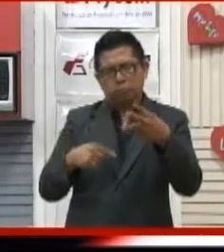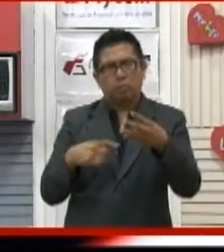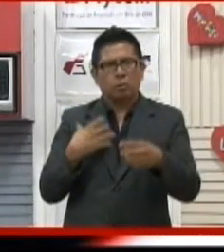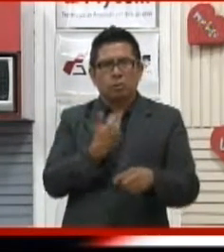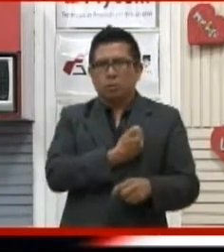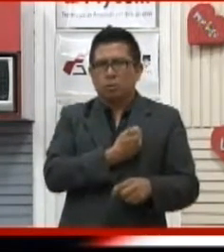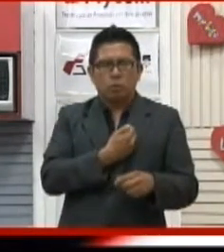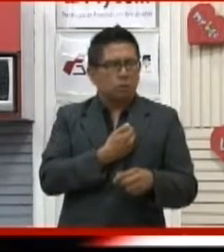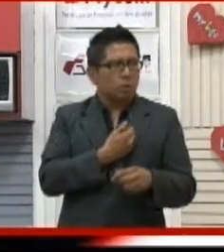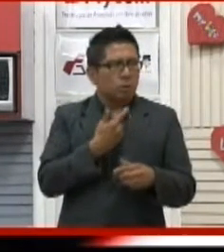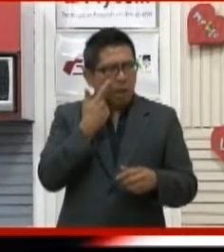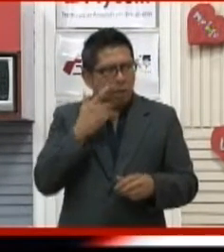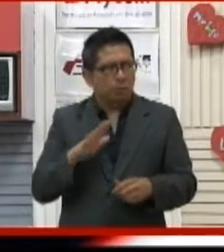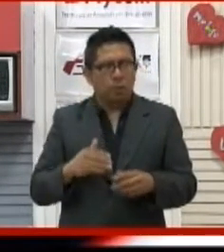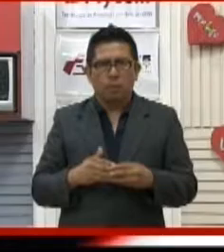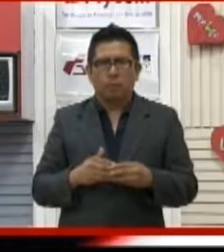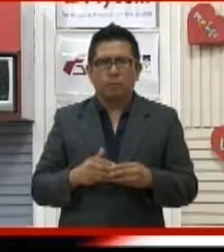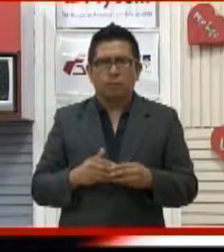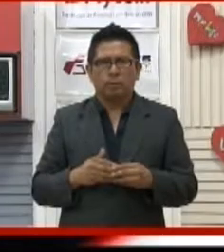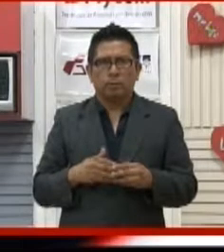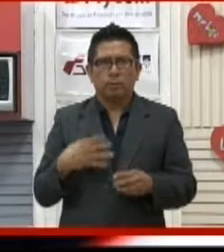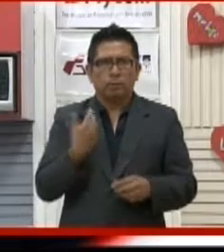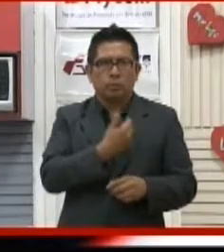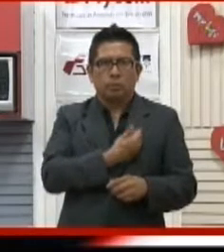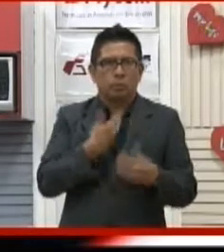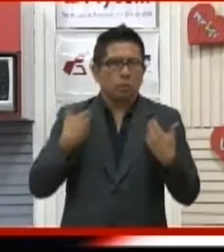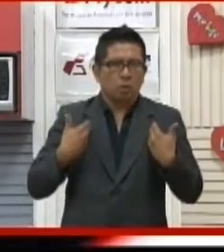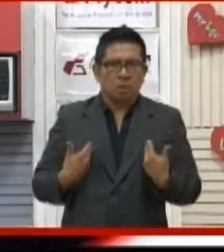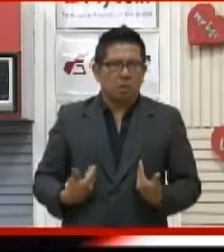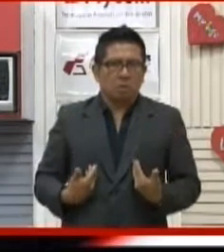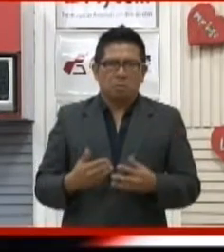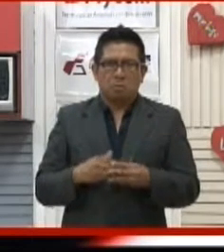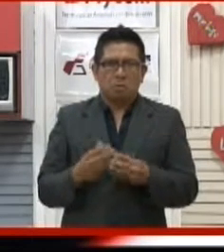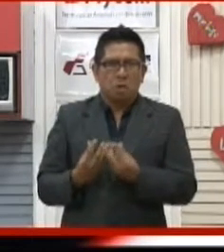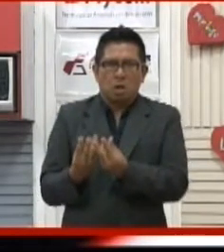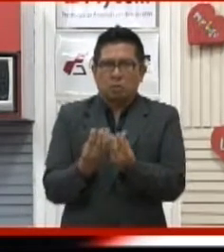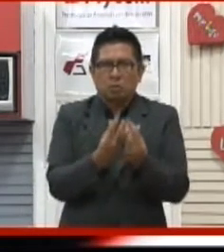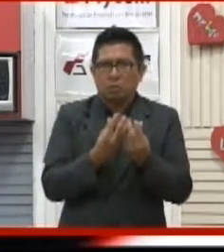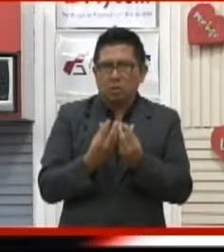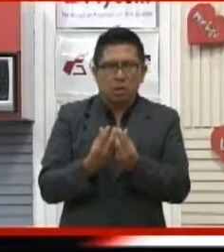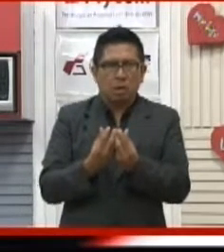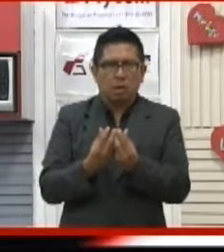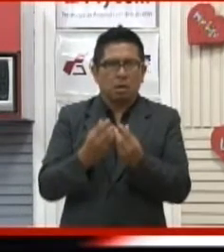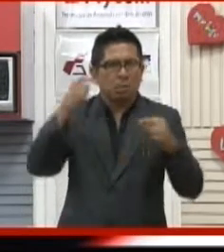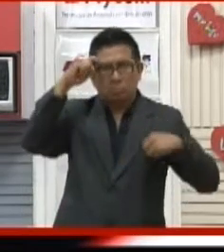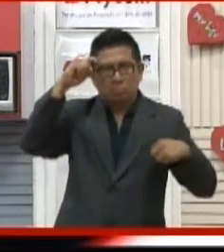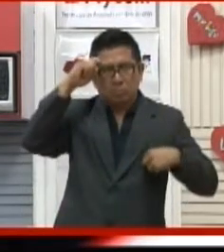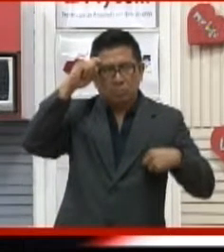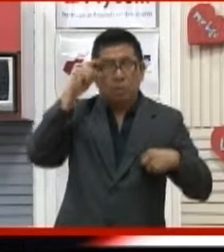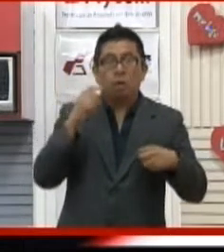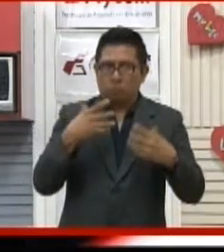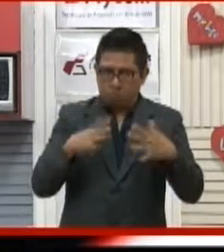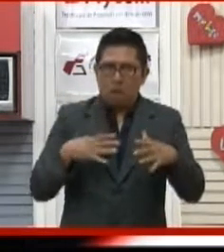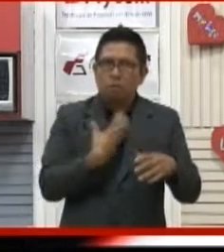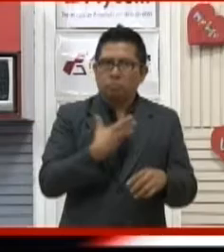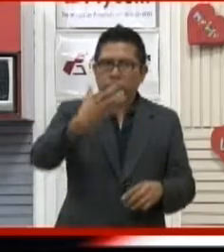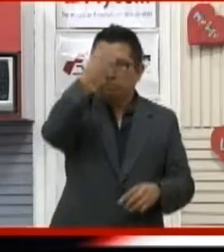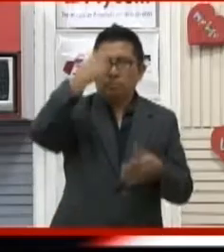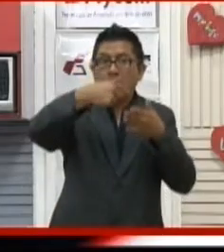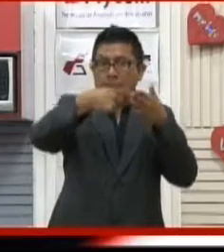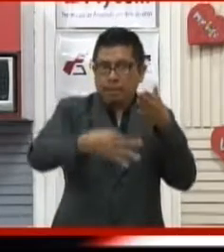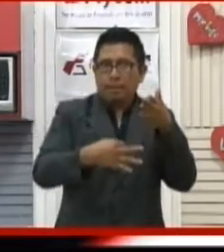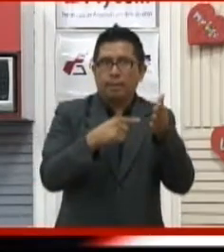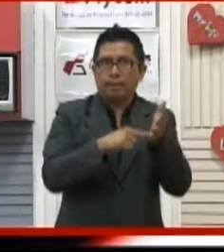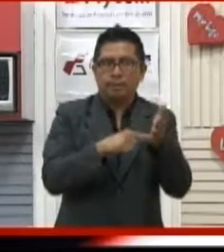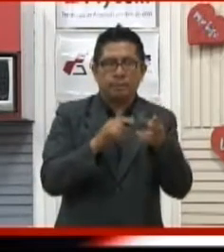veces no todas las personas con discapacidad sabemos de que hay leyes que nos amparan. Claro. También está